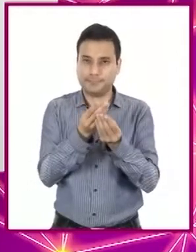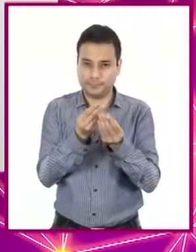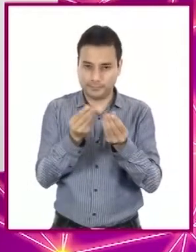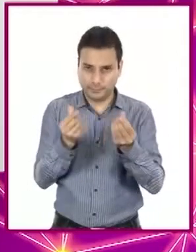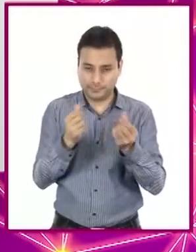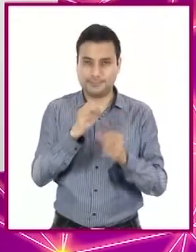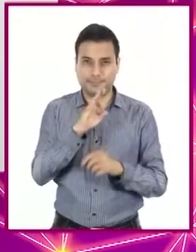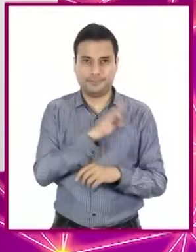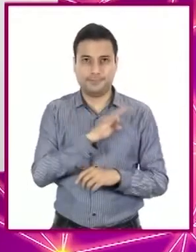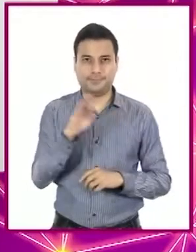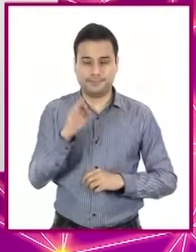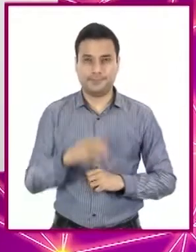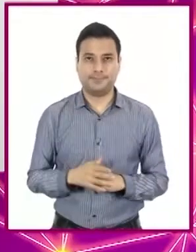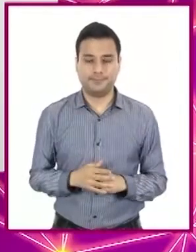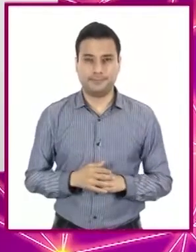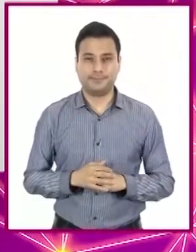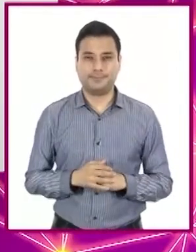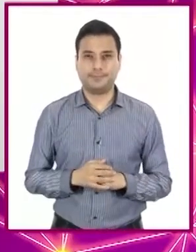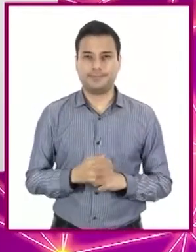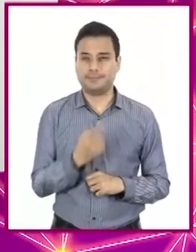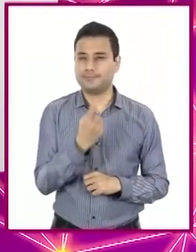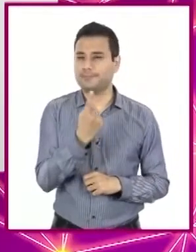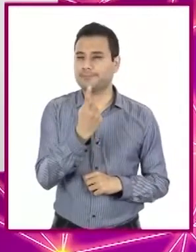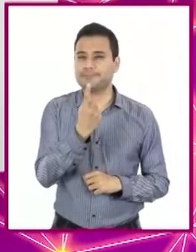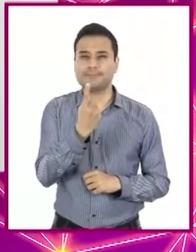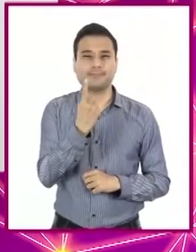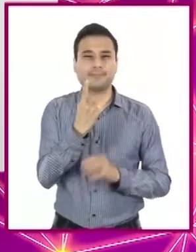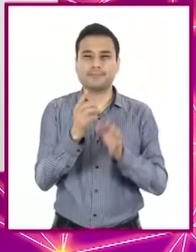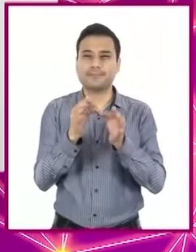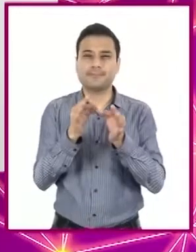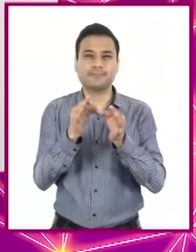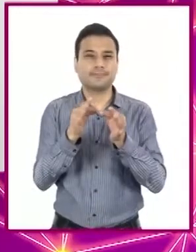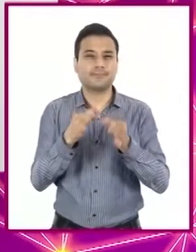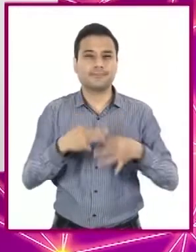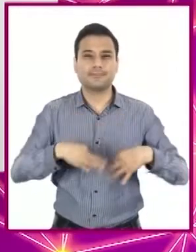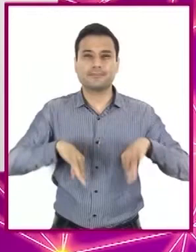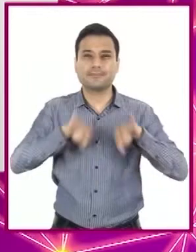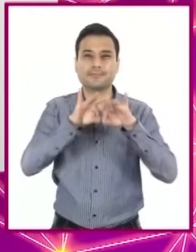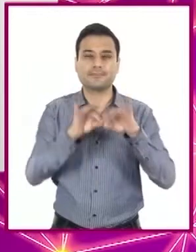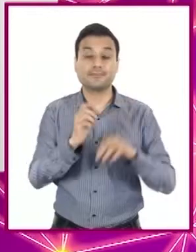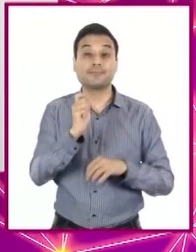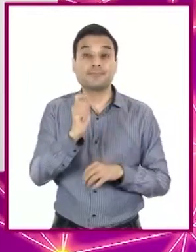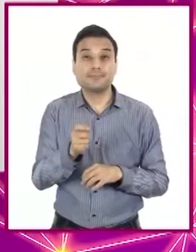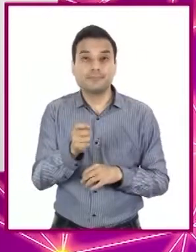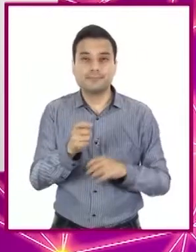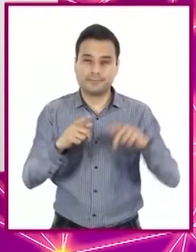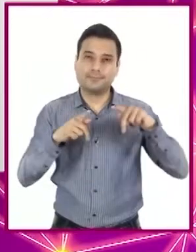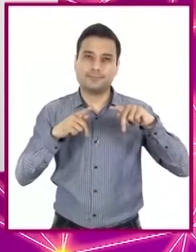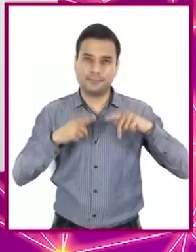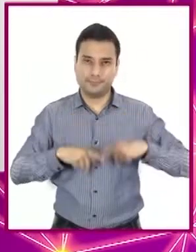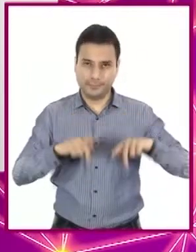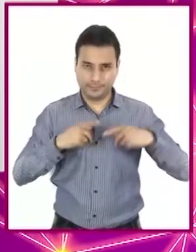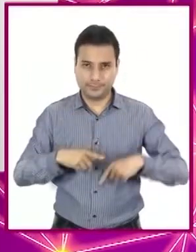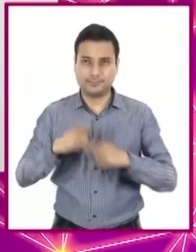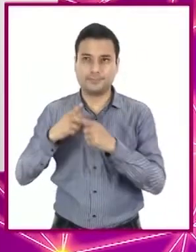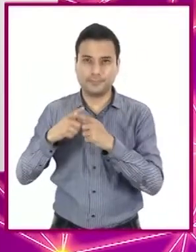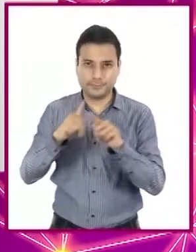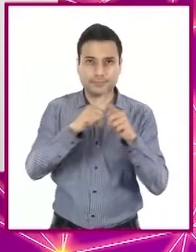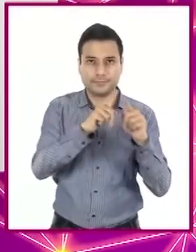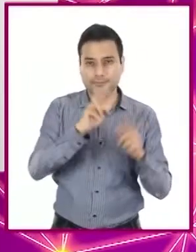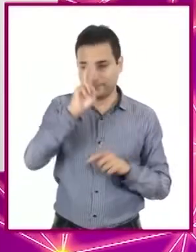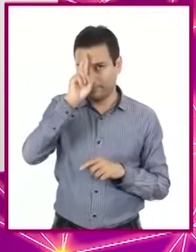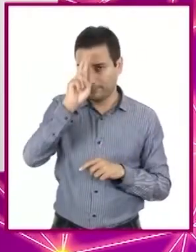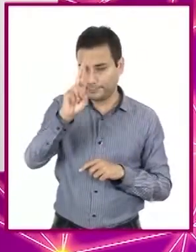otros. Uno de los elementos indispensables de esta es el respeto por la diversidad, pues es una